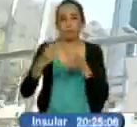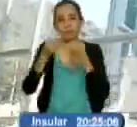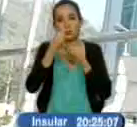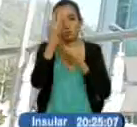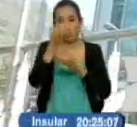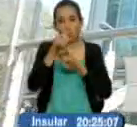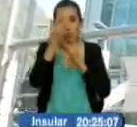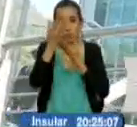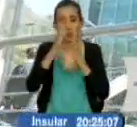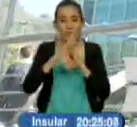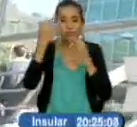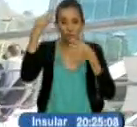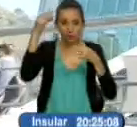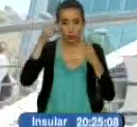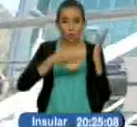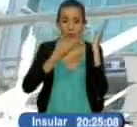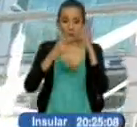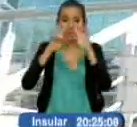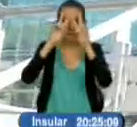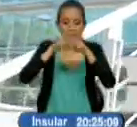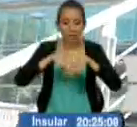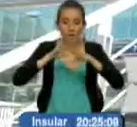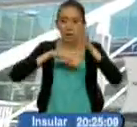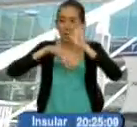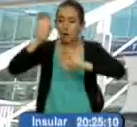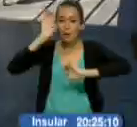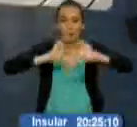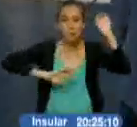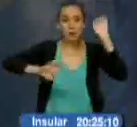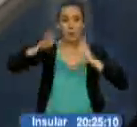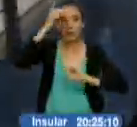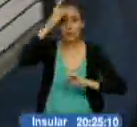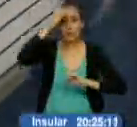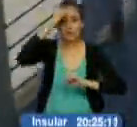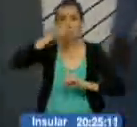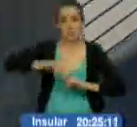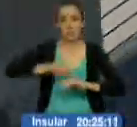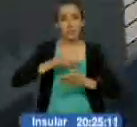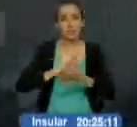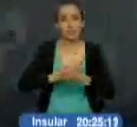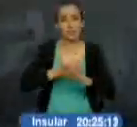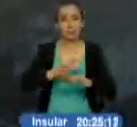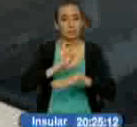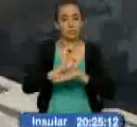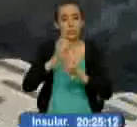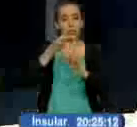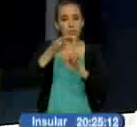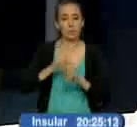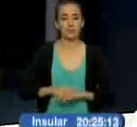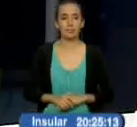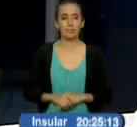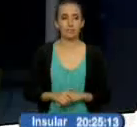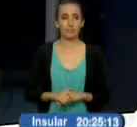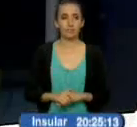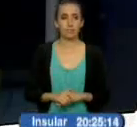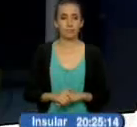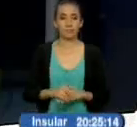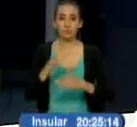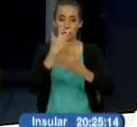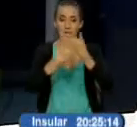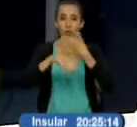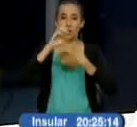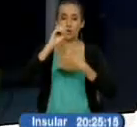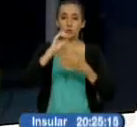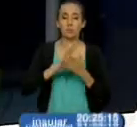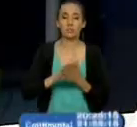peritaje, se evaluarán los elementos necesarios para tomar una decisión. Olga Velasco, Ecuador TV. Y los hijos de Ricardo